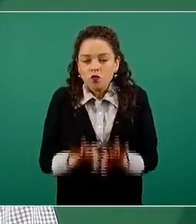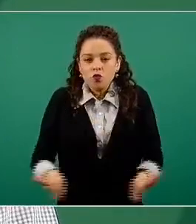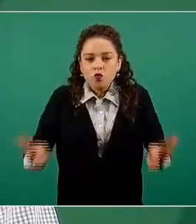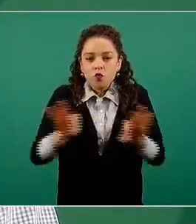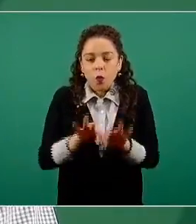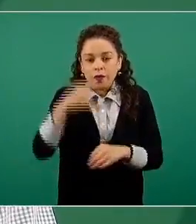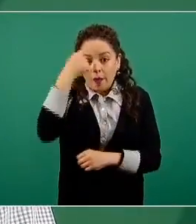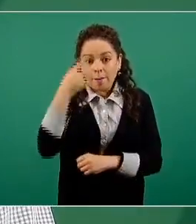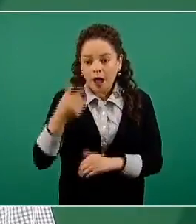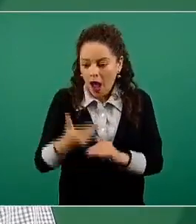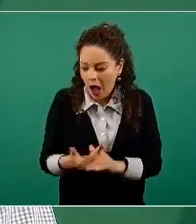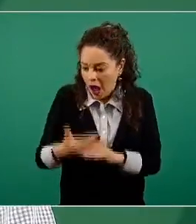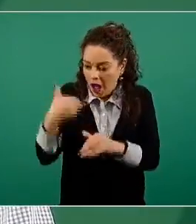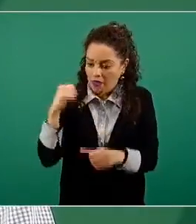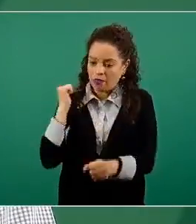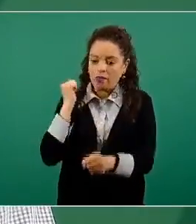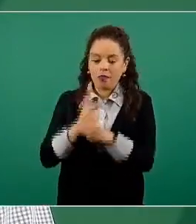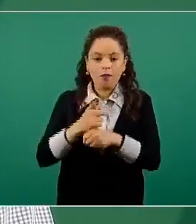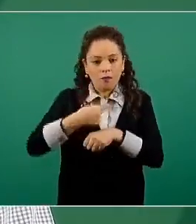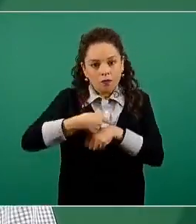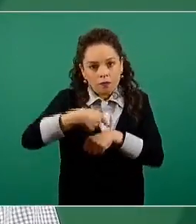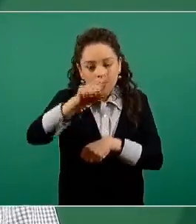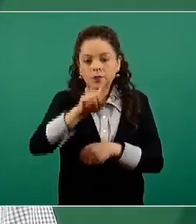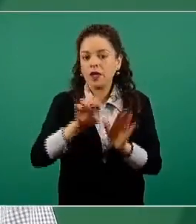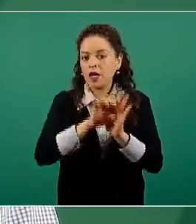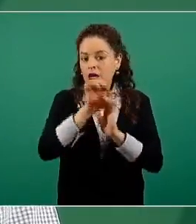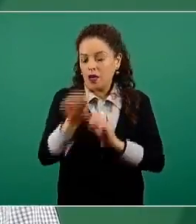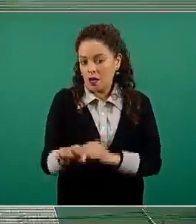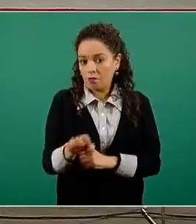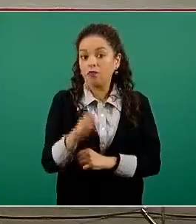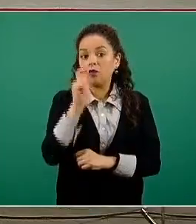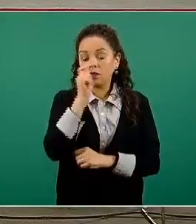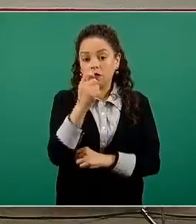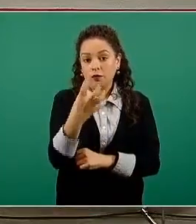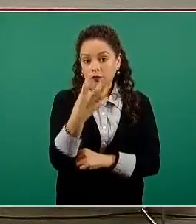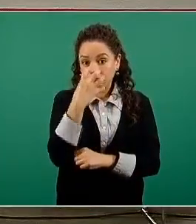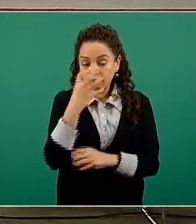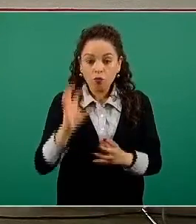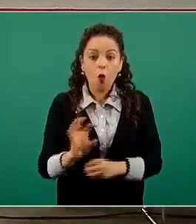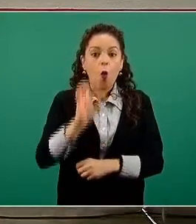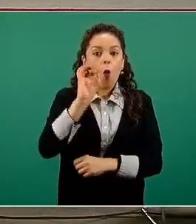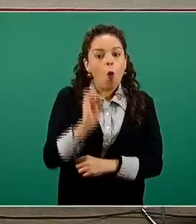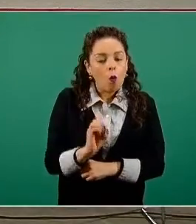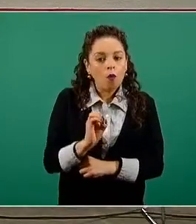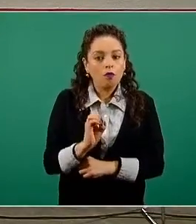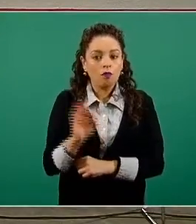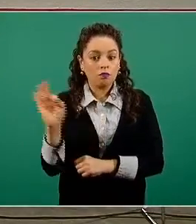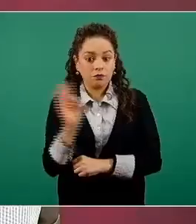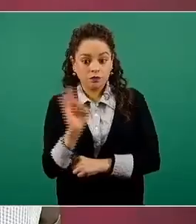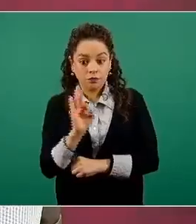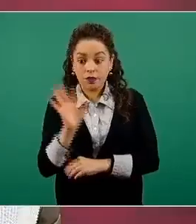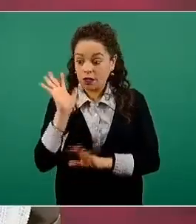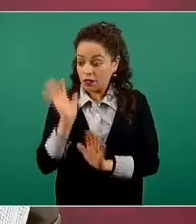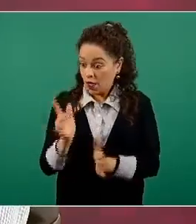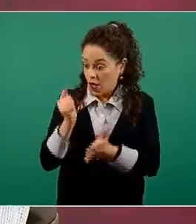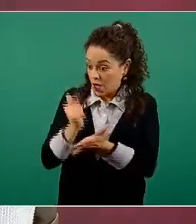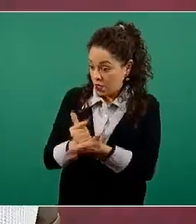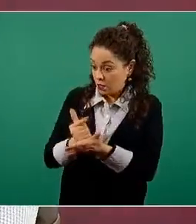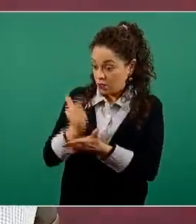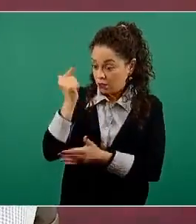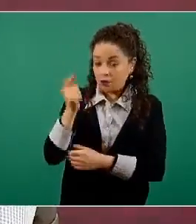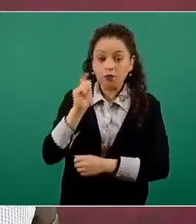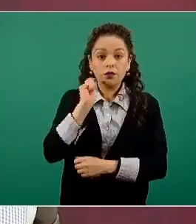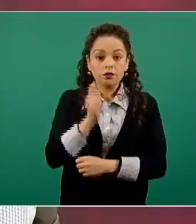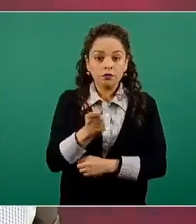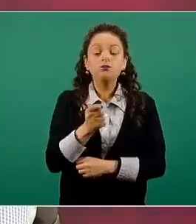poder iniciar con oxigenación o tiempo valioso de, ya estando con este grado de complicación, iniciar